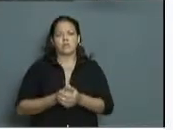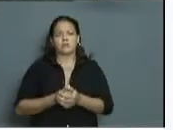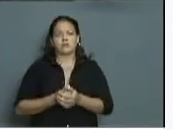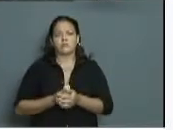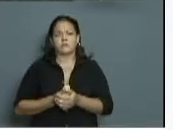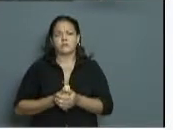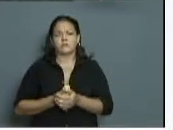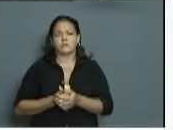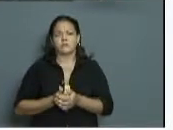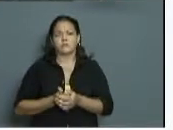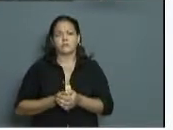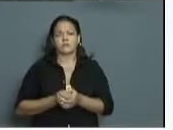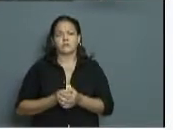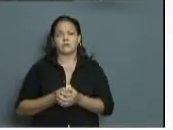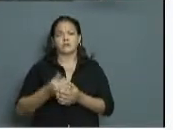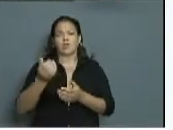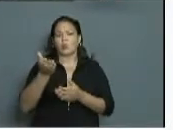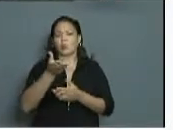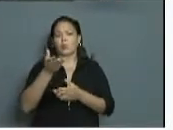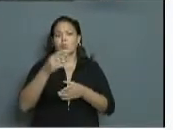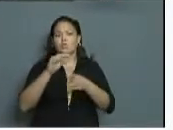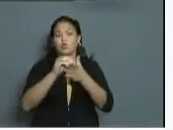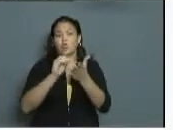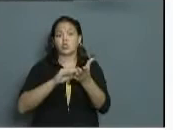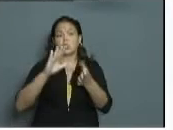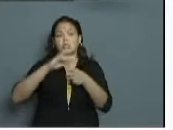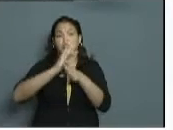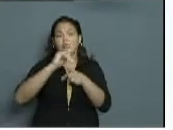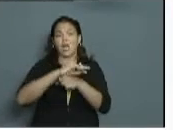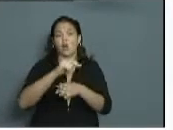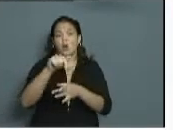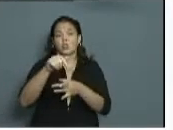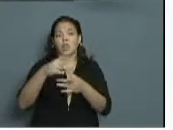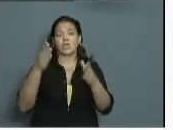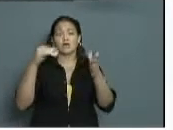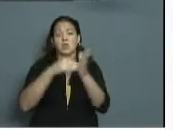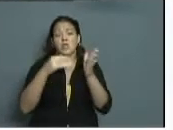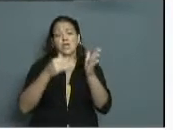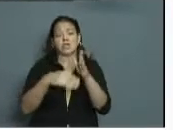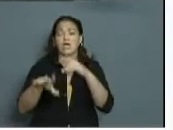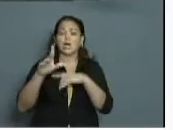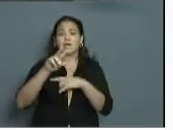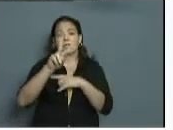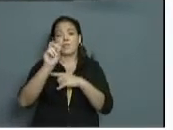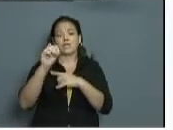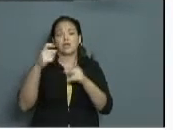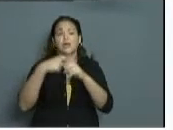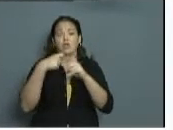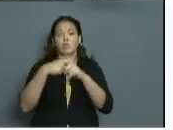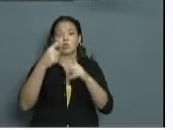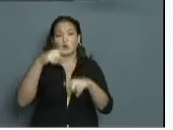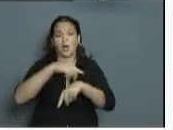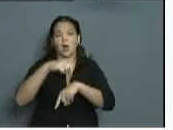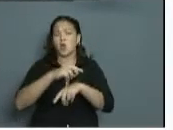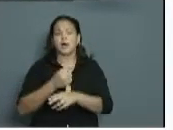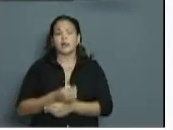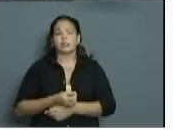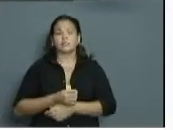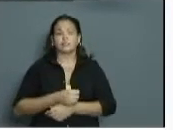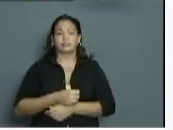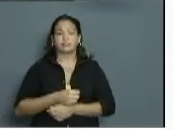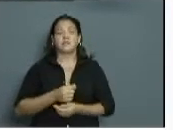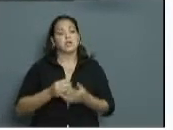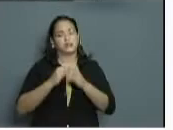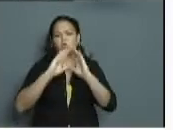el mecanismo de las brisas costeras en la tarde, hasta 20 kilómetros por hora en todo el litoral holguinero, y condición de